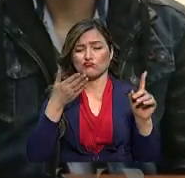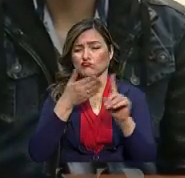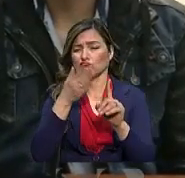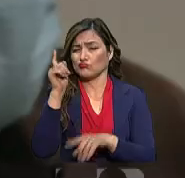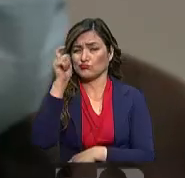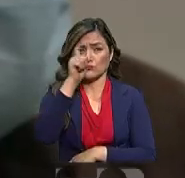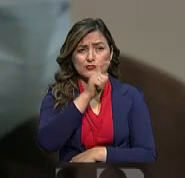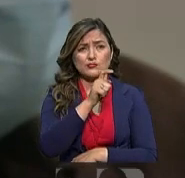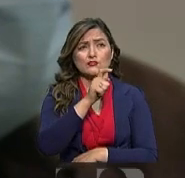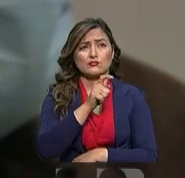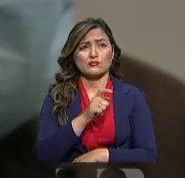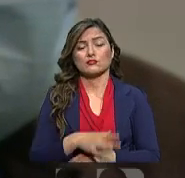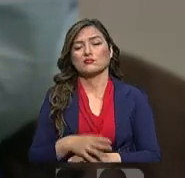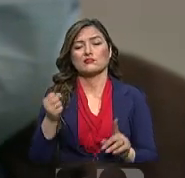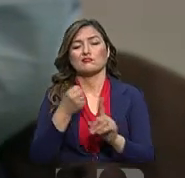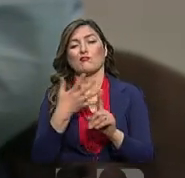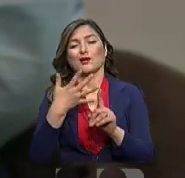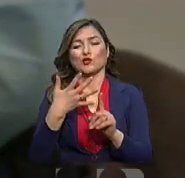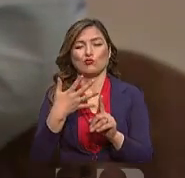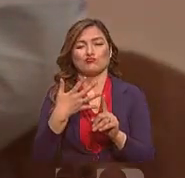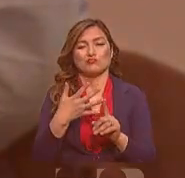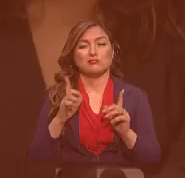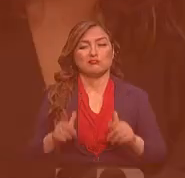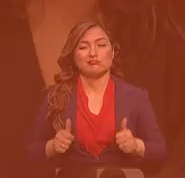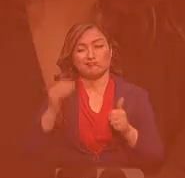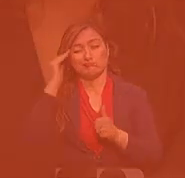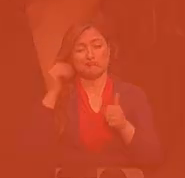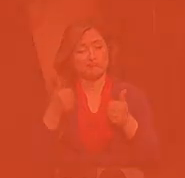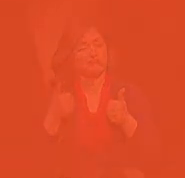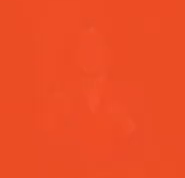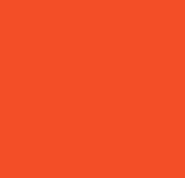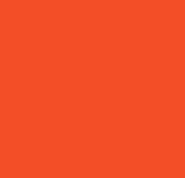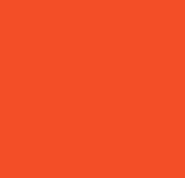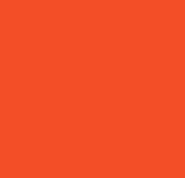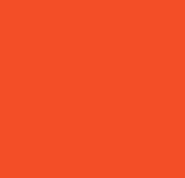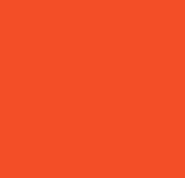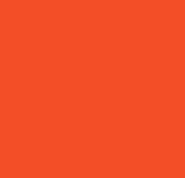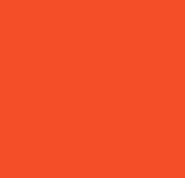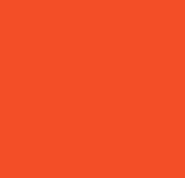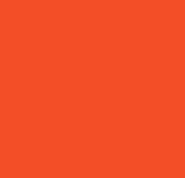del cual aún no se recuperan. En Quito, Natalie Jiménez, 24 horas.